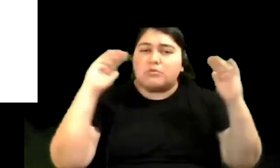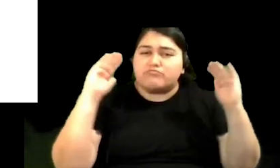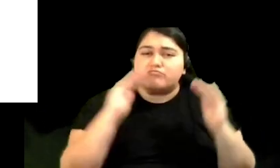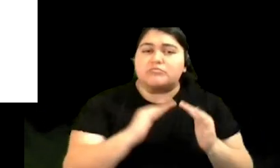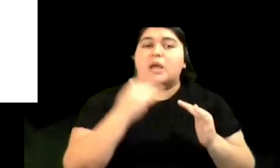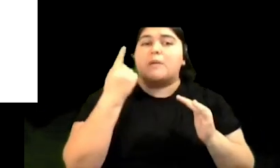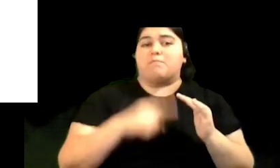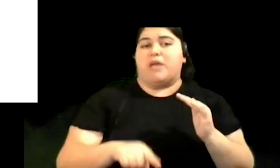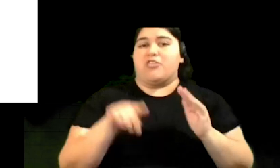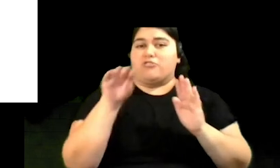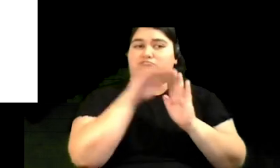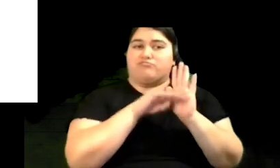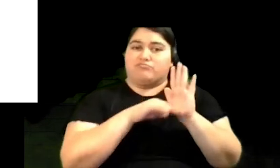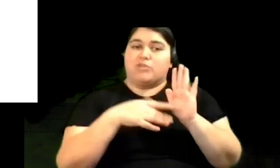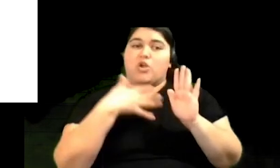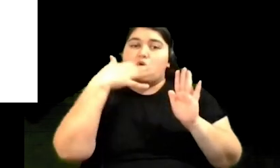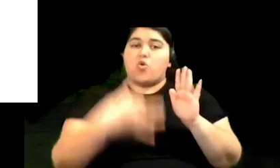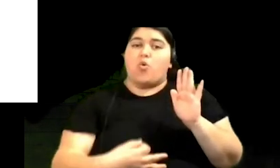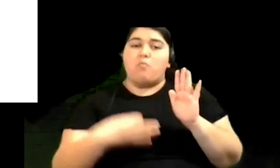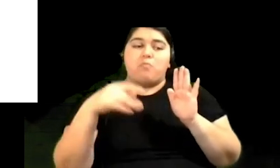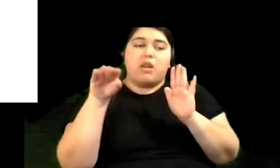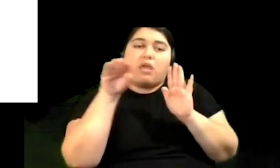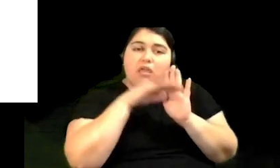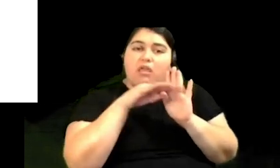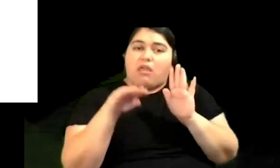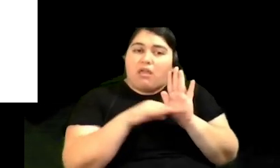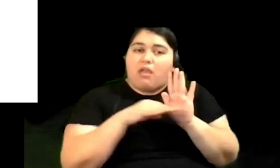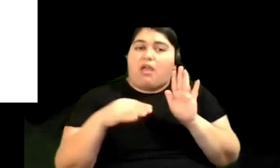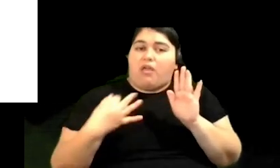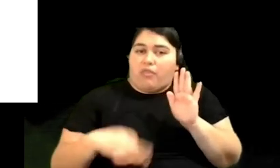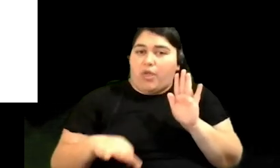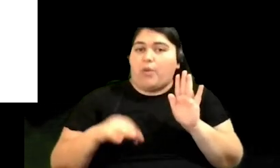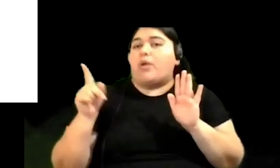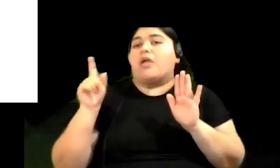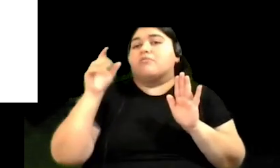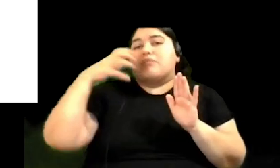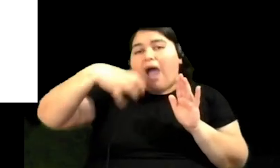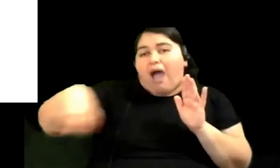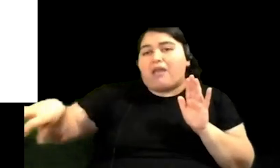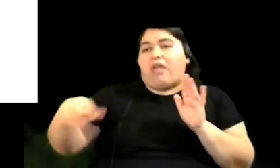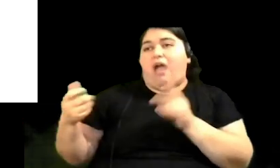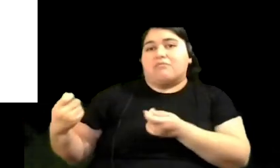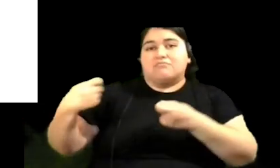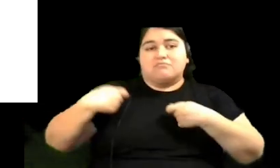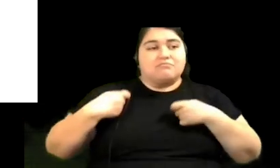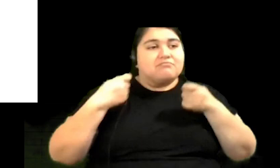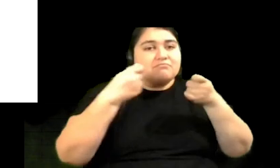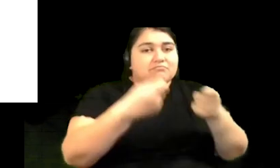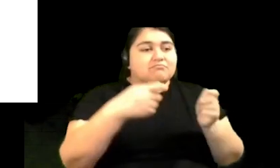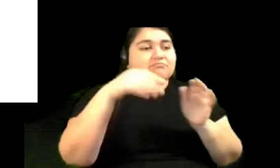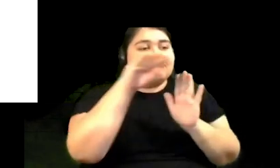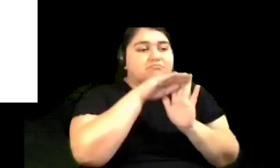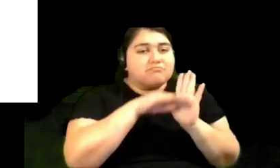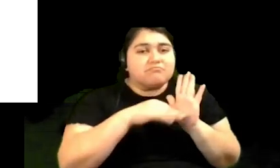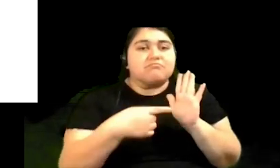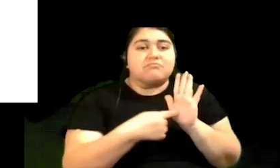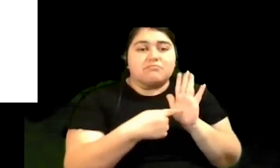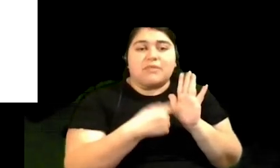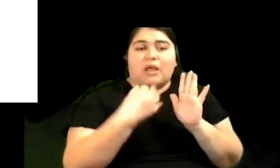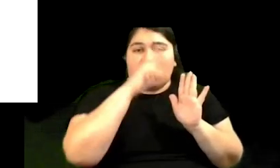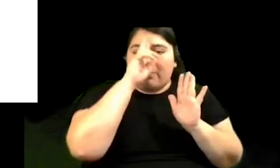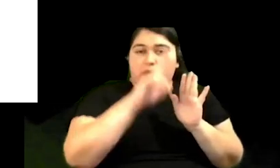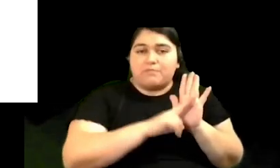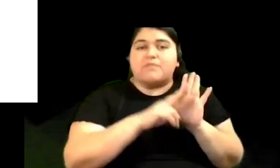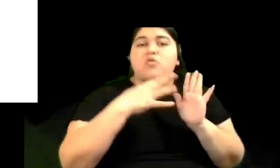administrativas. Cumplir un parámetro que lo ha establecido un regulador y en función de ellos establecer si se